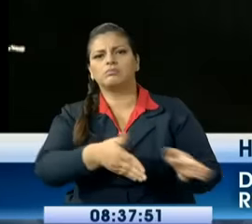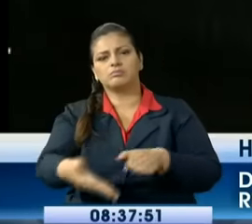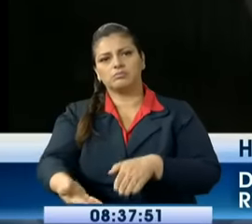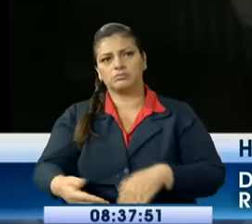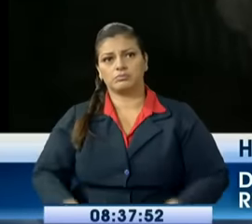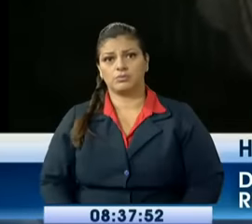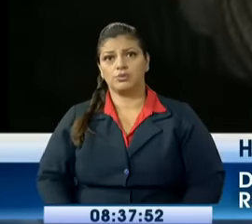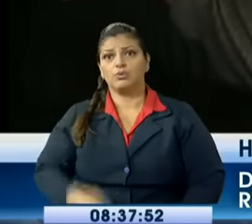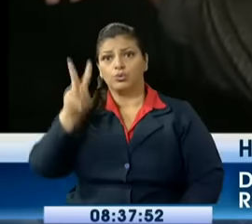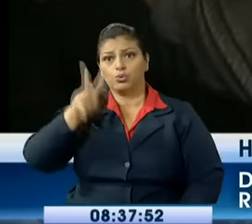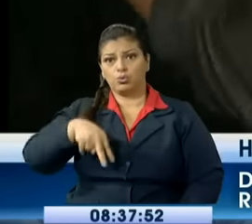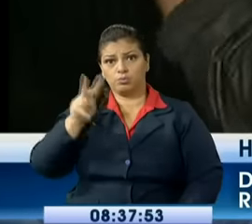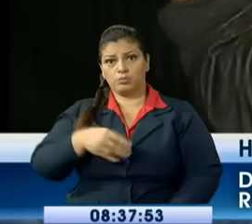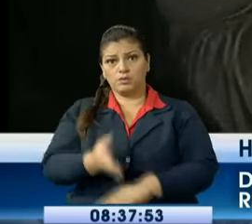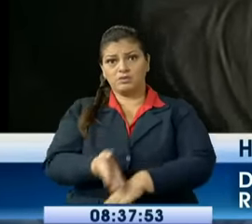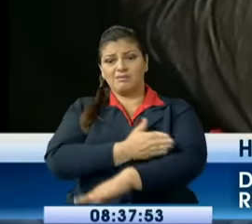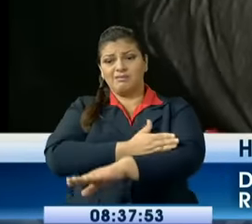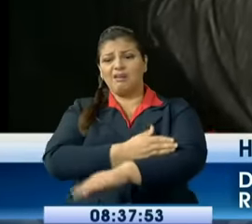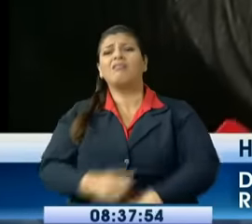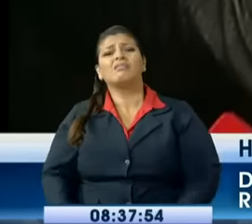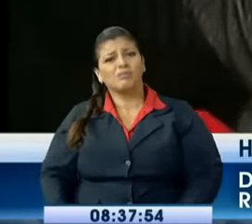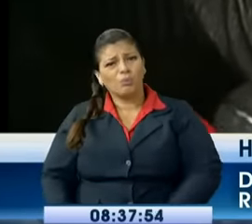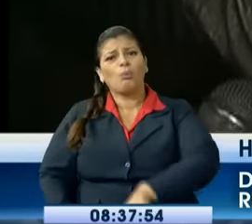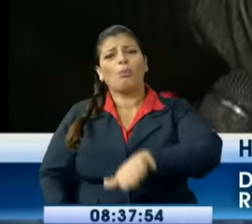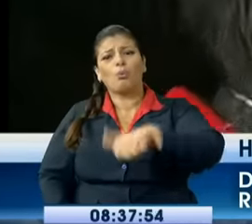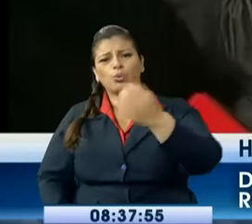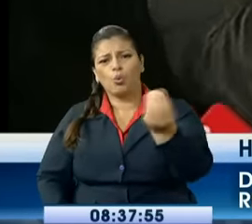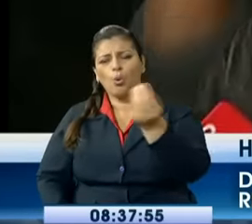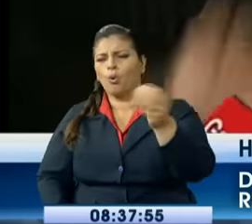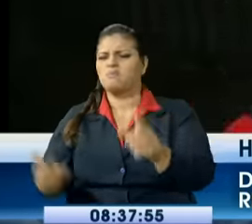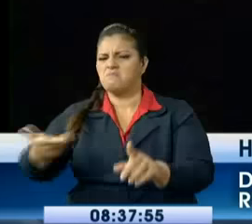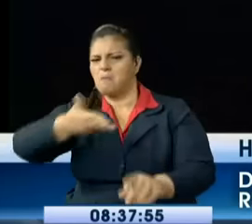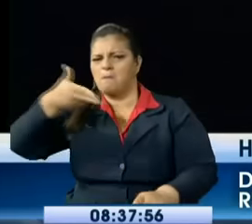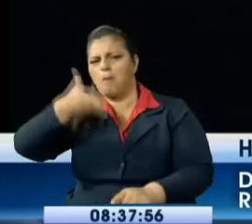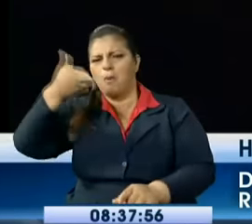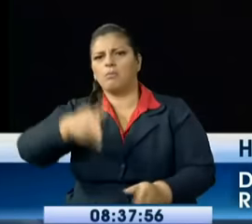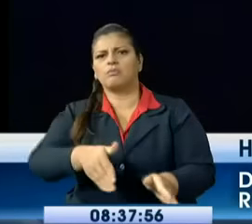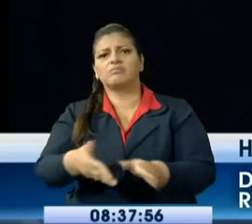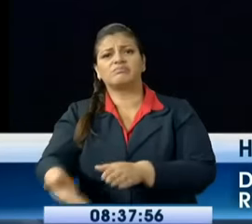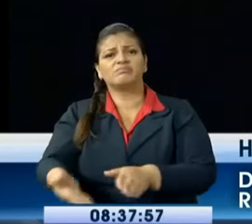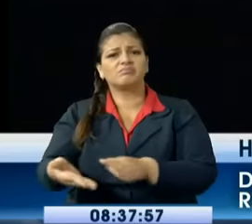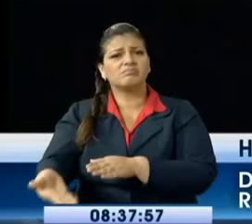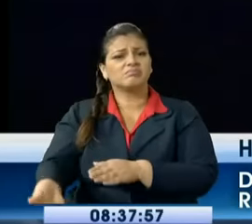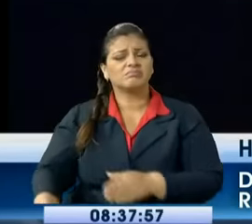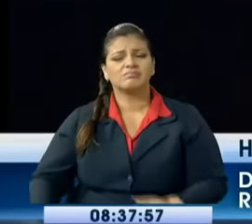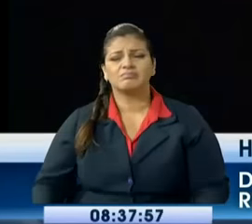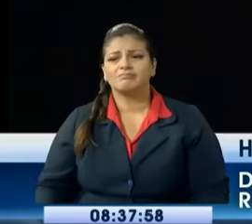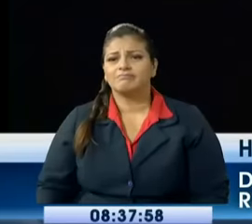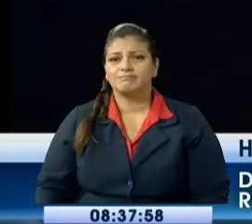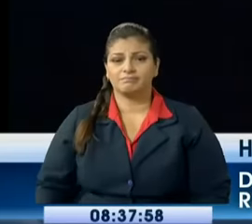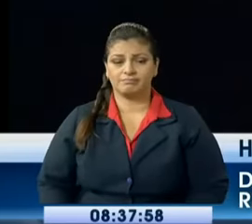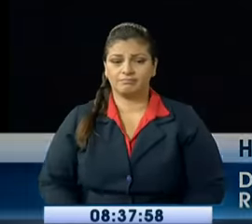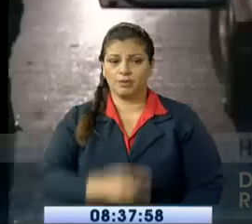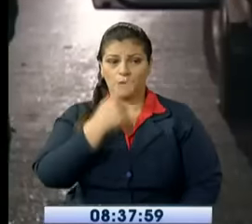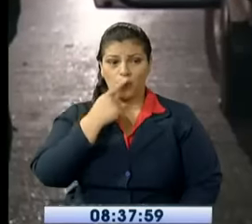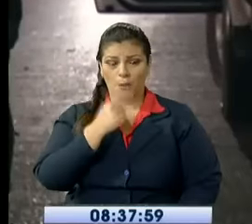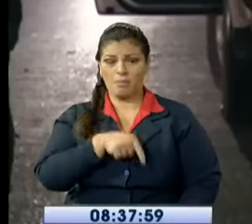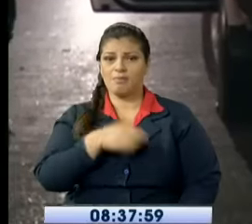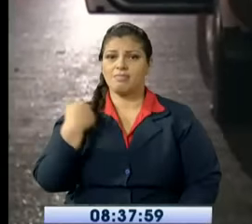también mataron a un muchacho aquí. Así mismo, le pegaron tres tiros, dos tiros y ahí lo dejaron botar. La víctima deja cuatro hijos en la